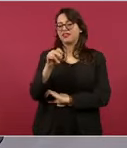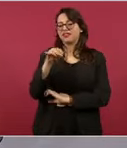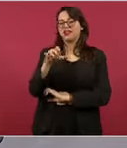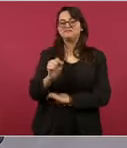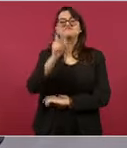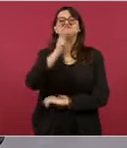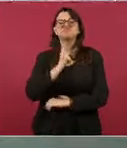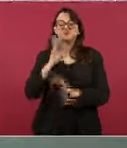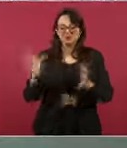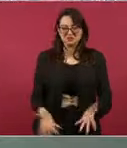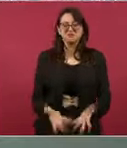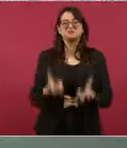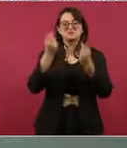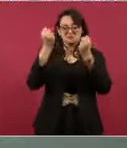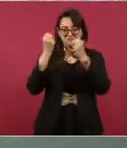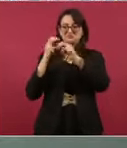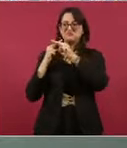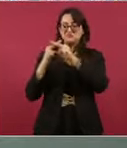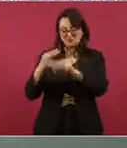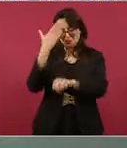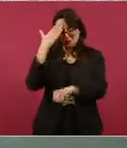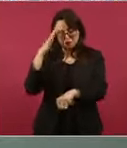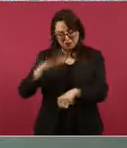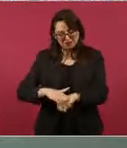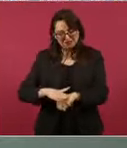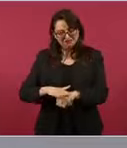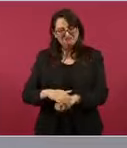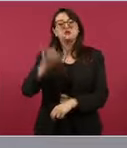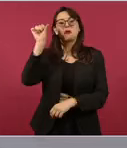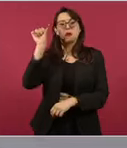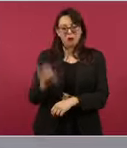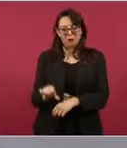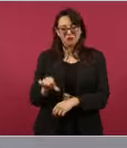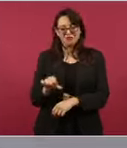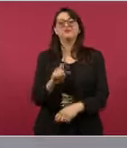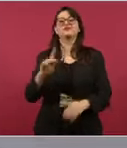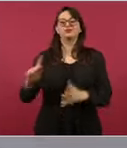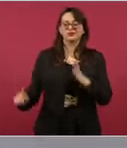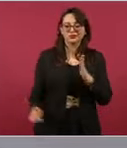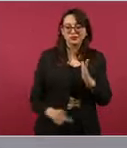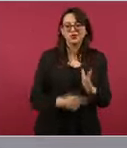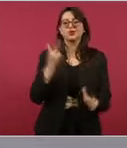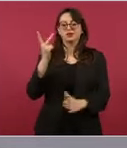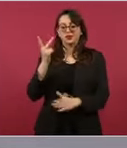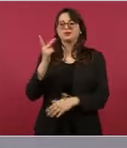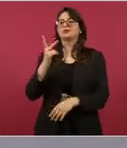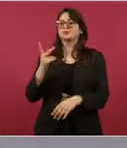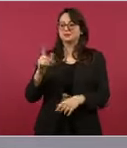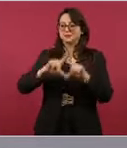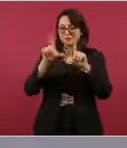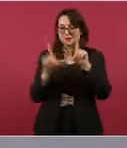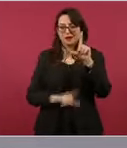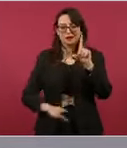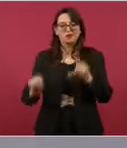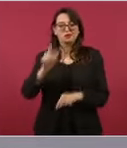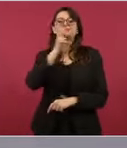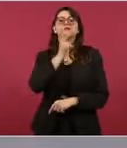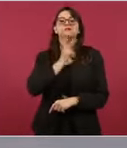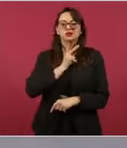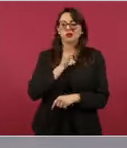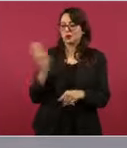años. Hoy, como entonces, el país está recibiendo beneficios del petróleo gracias a la decisión